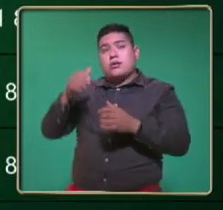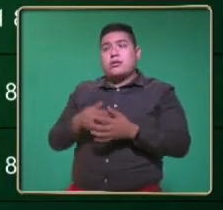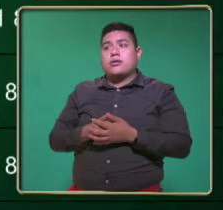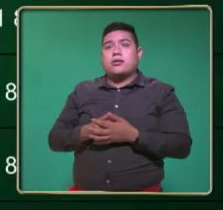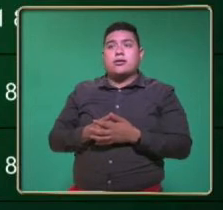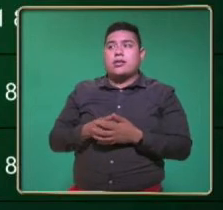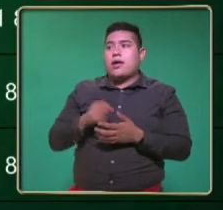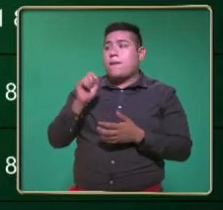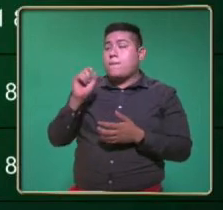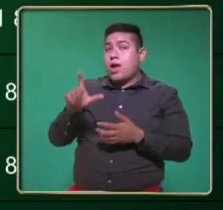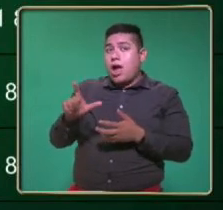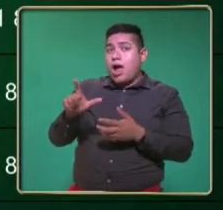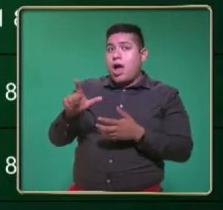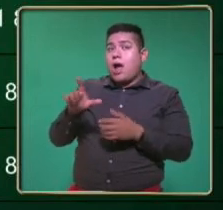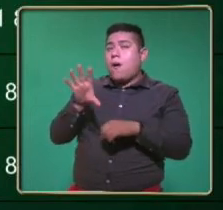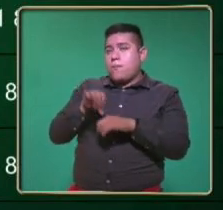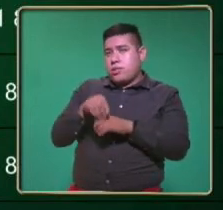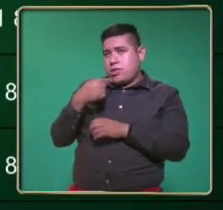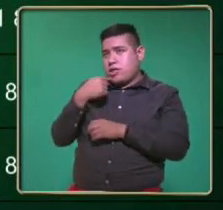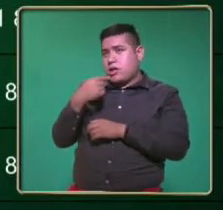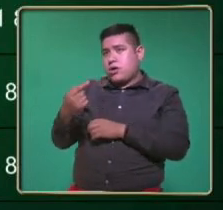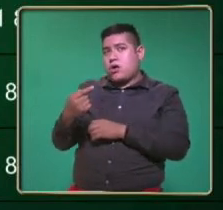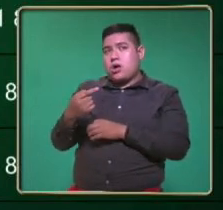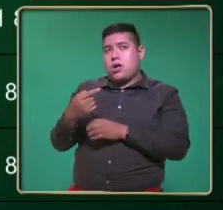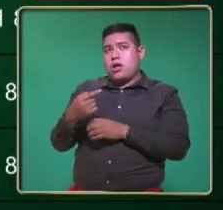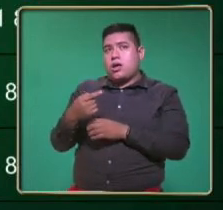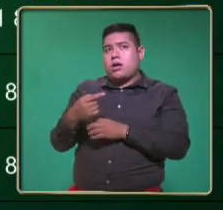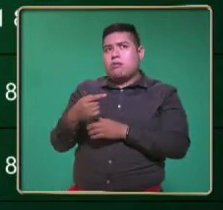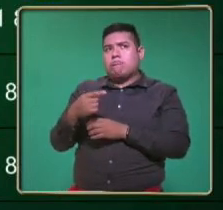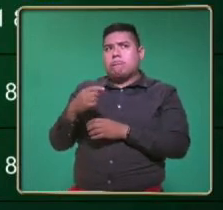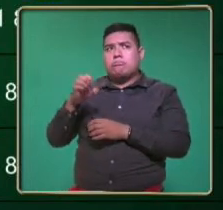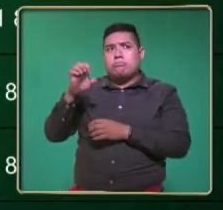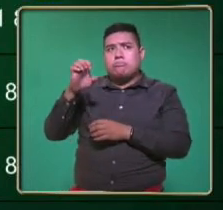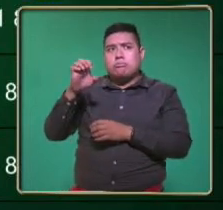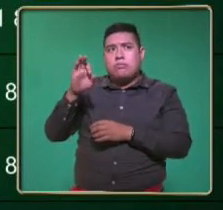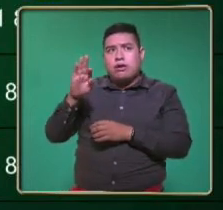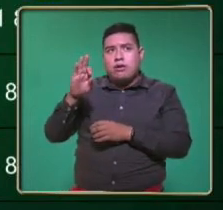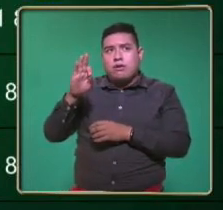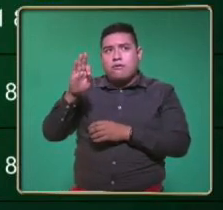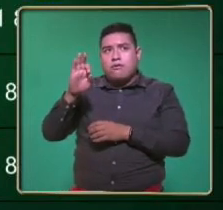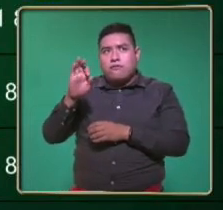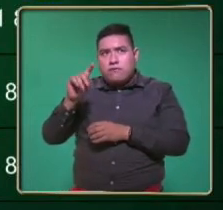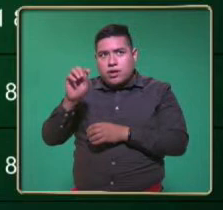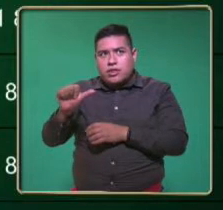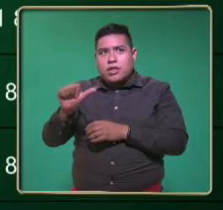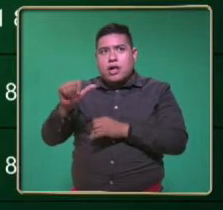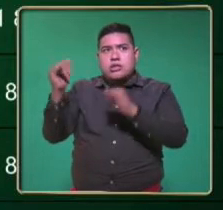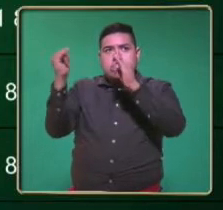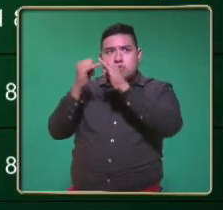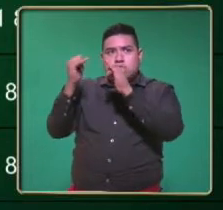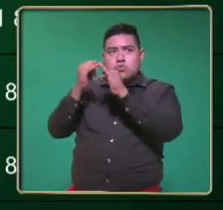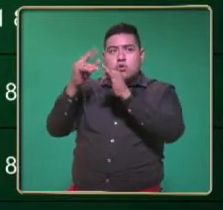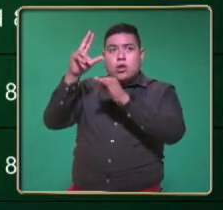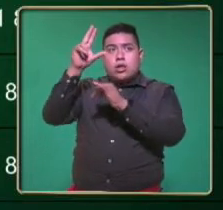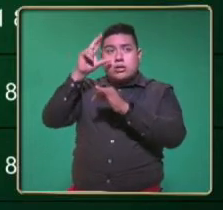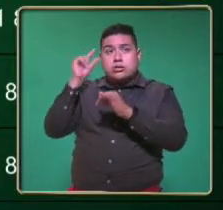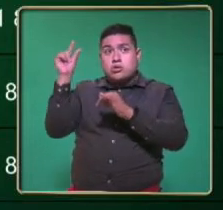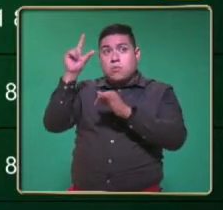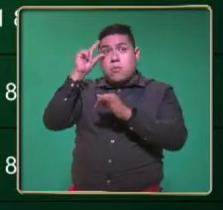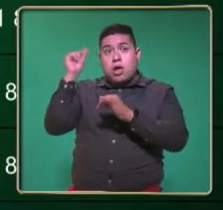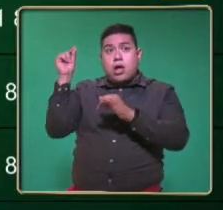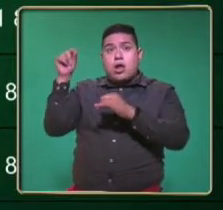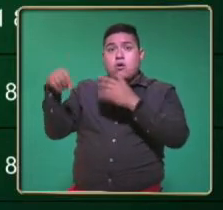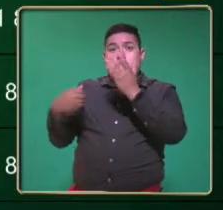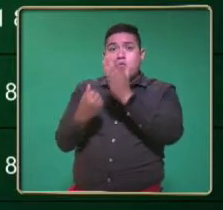Está, déjeme le digo otro, el de EFETA, ¿verdad? Escucha, Instituto Down de Monterrey, Instituto